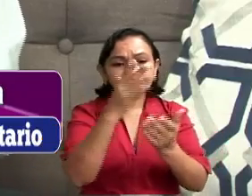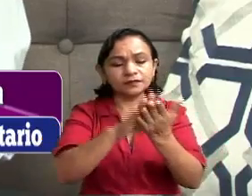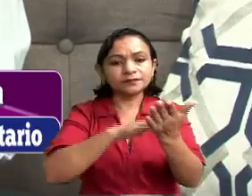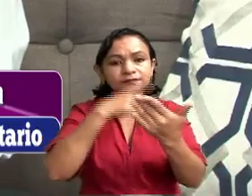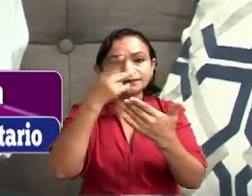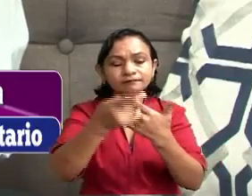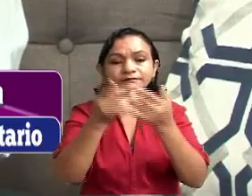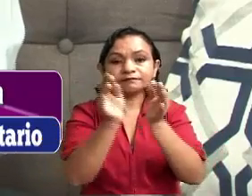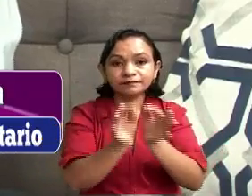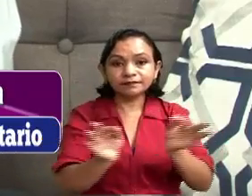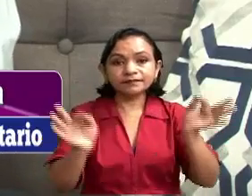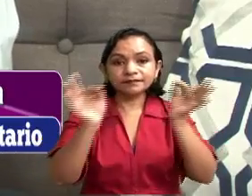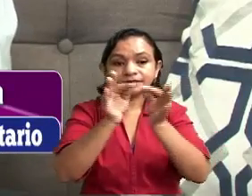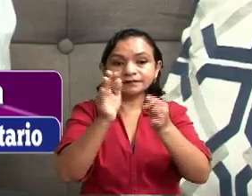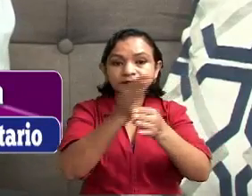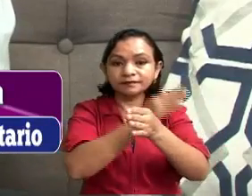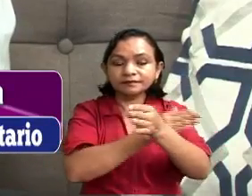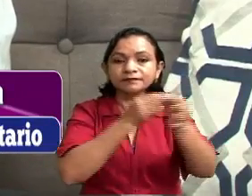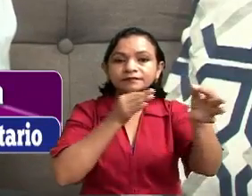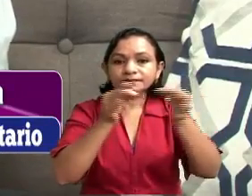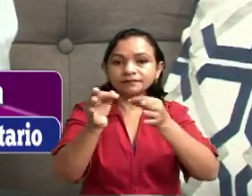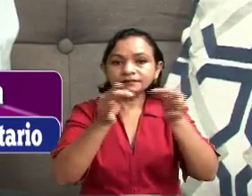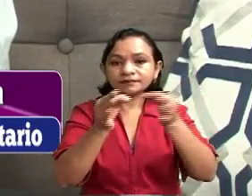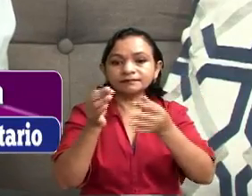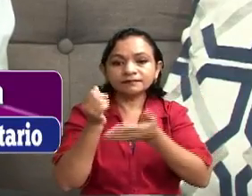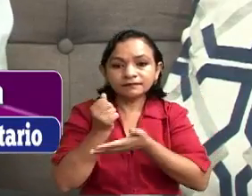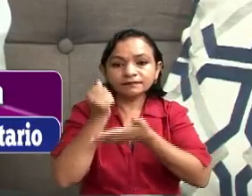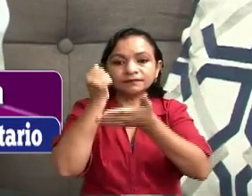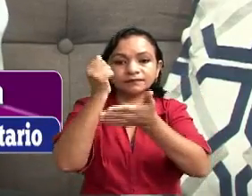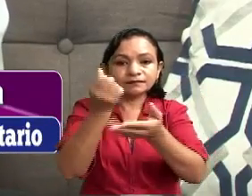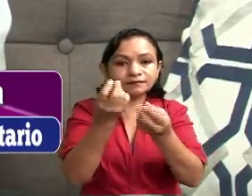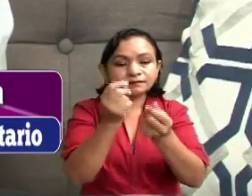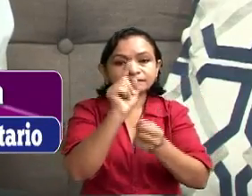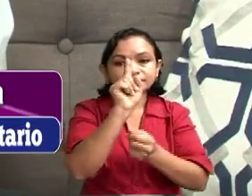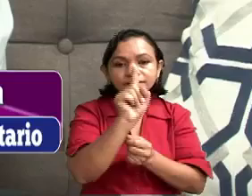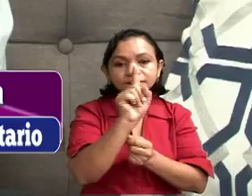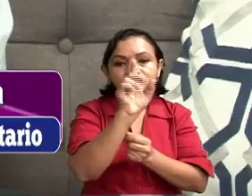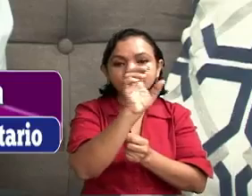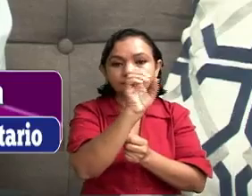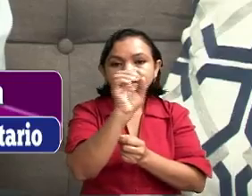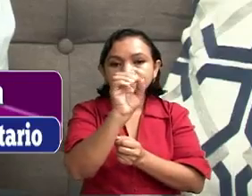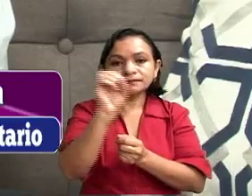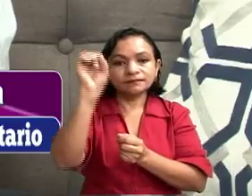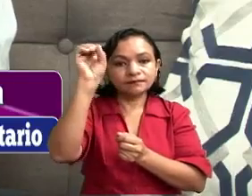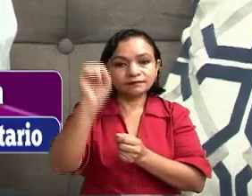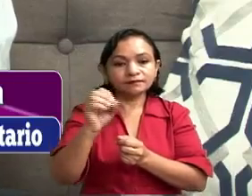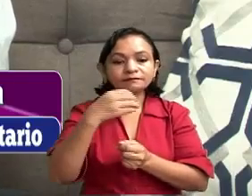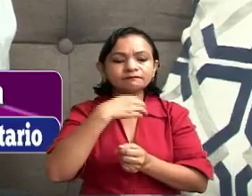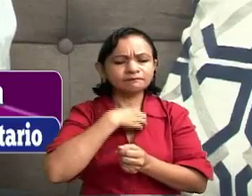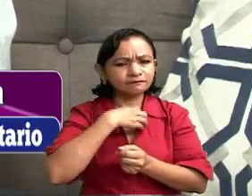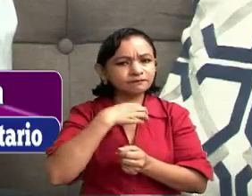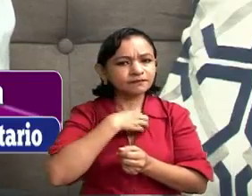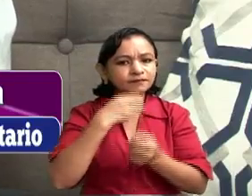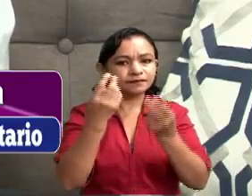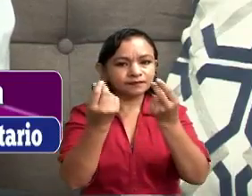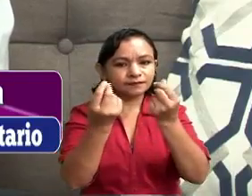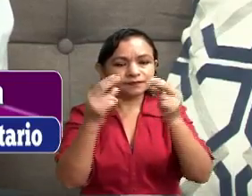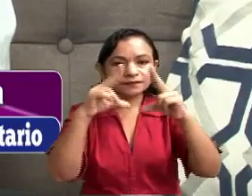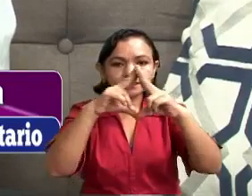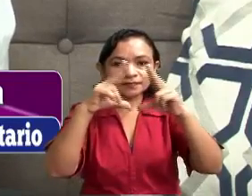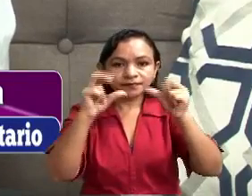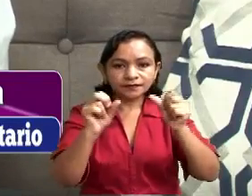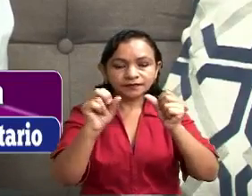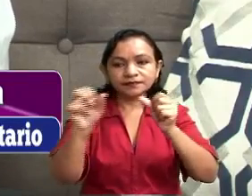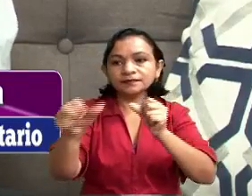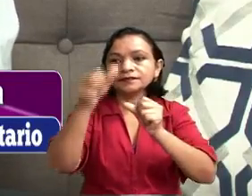al inicio están siendo financiados un 100% con recursos del Tesoro. Y bueno, y la